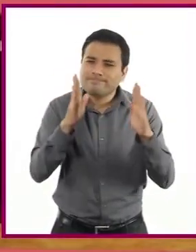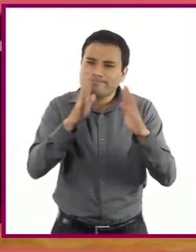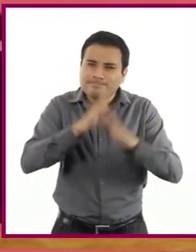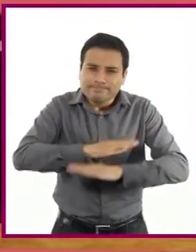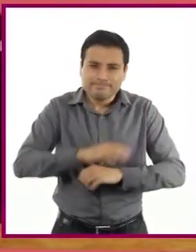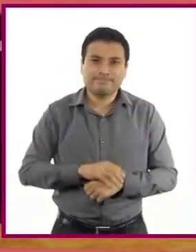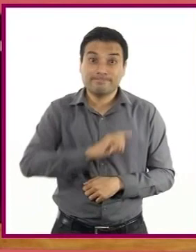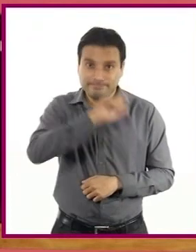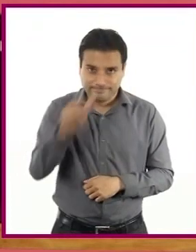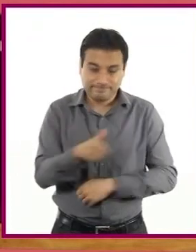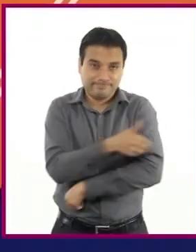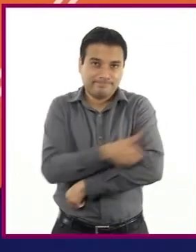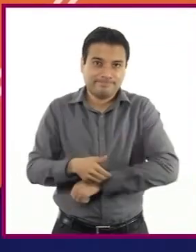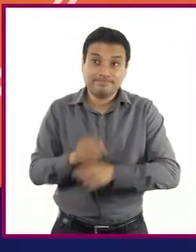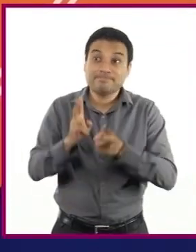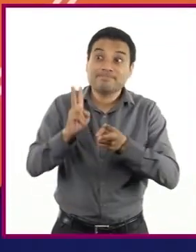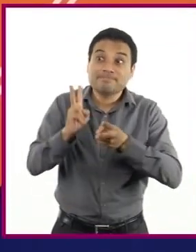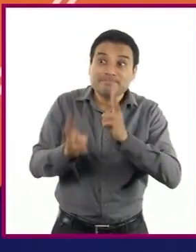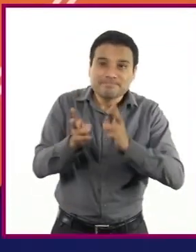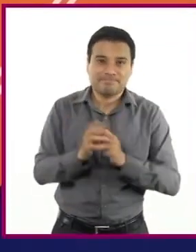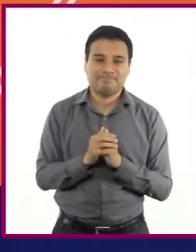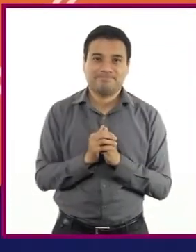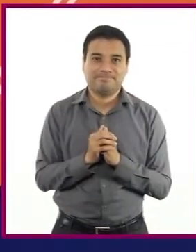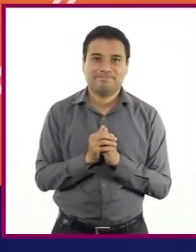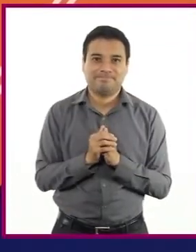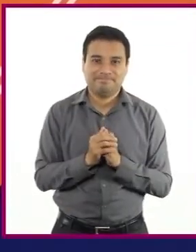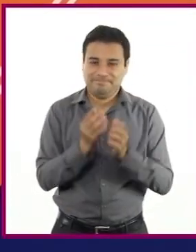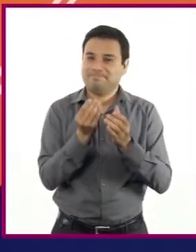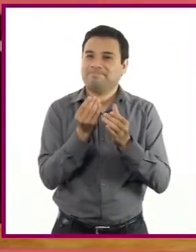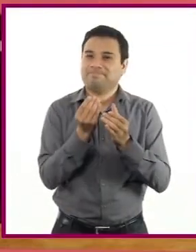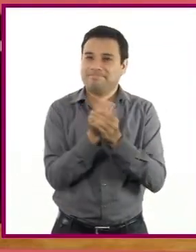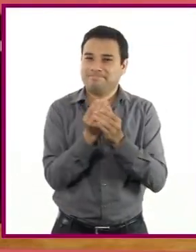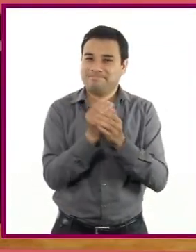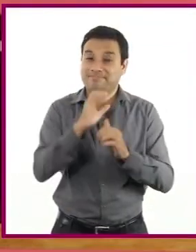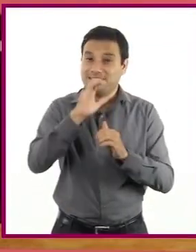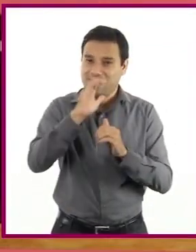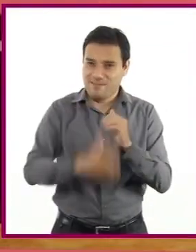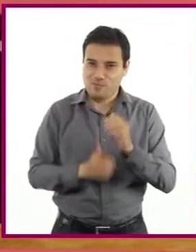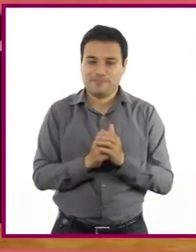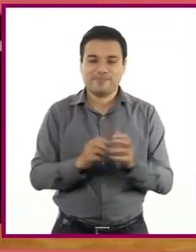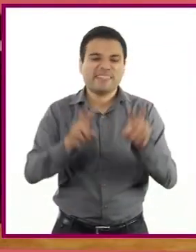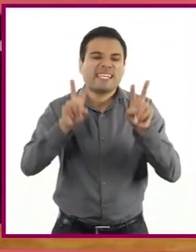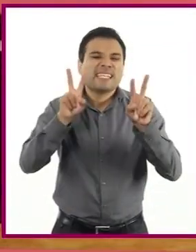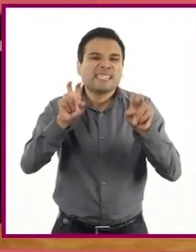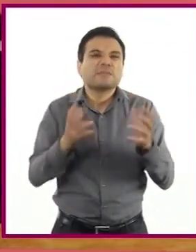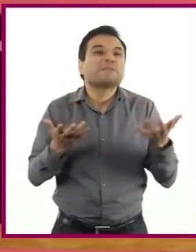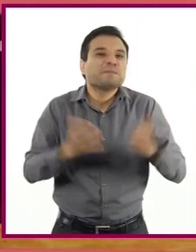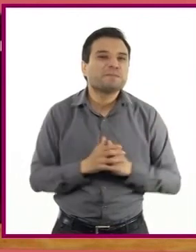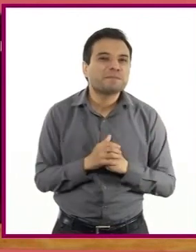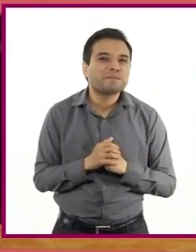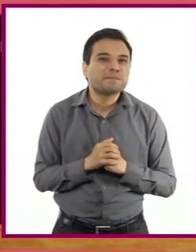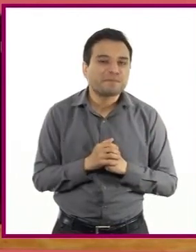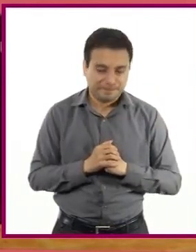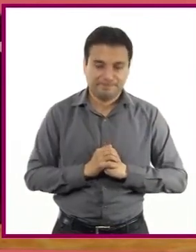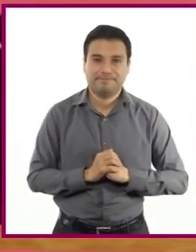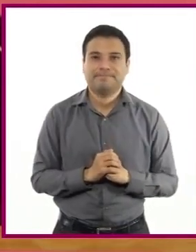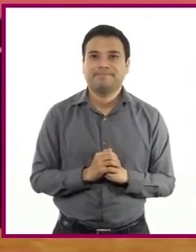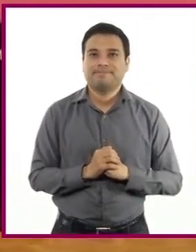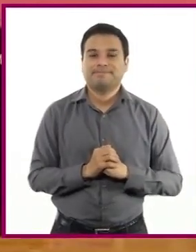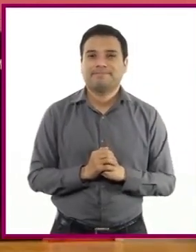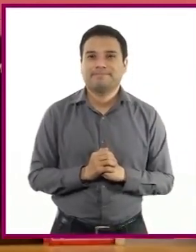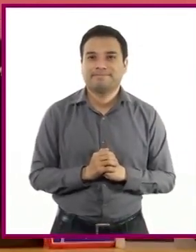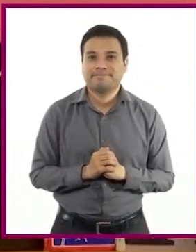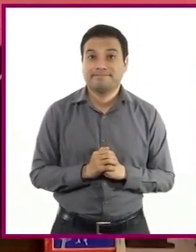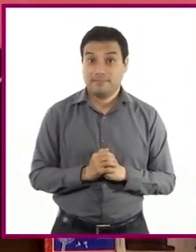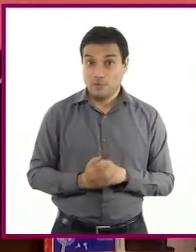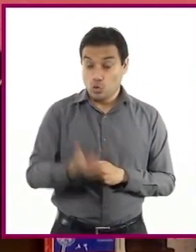coméntenla con su familia. Estamos llegando al final de la sesión cuyo título ahora comprenderás mejor. Para el